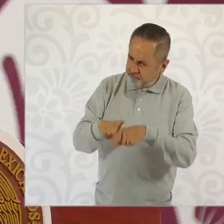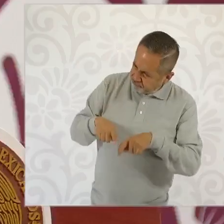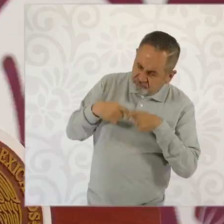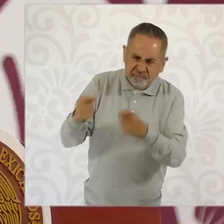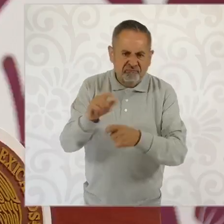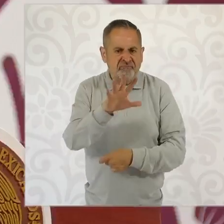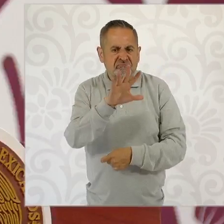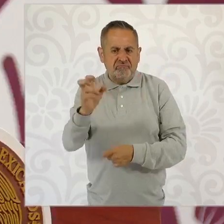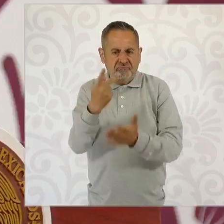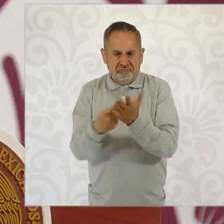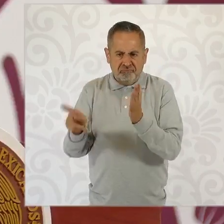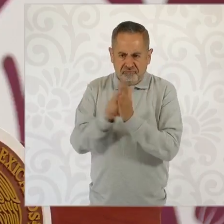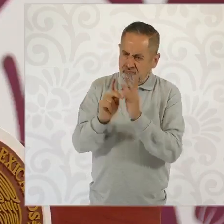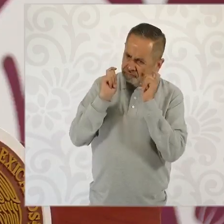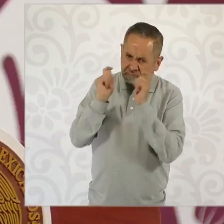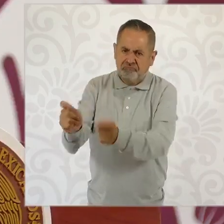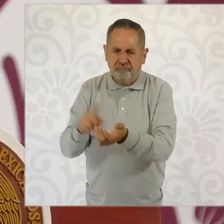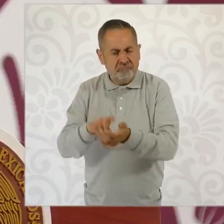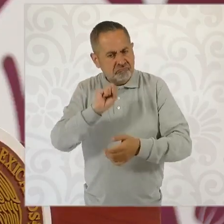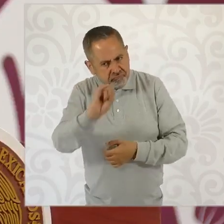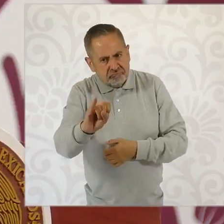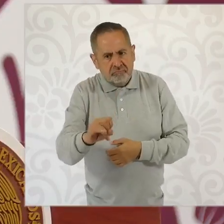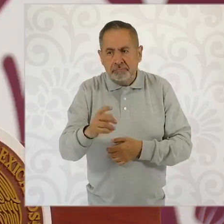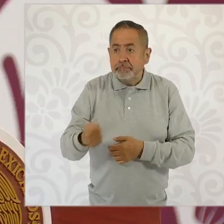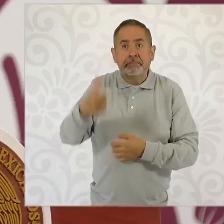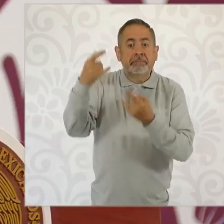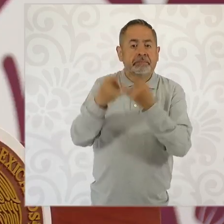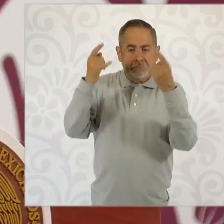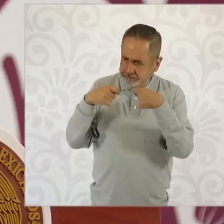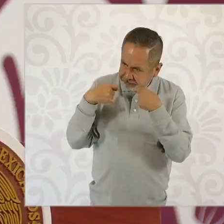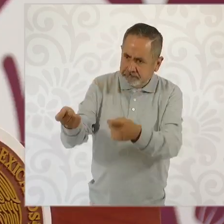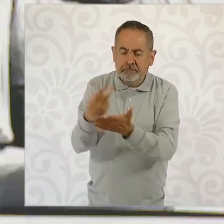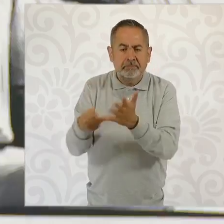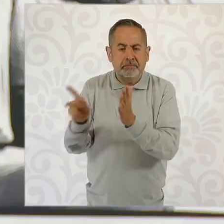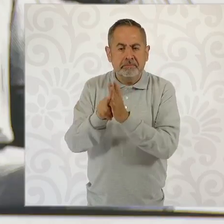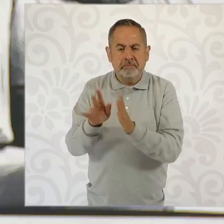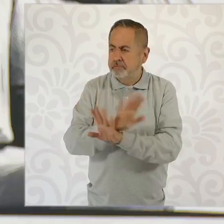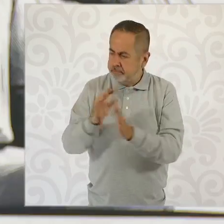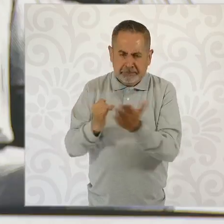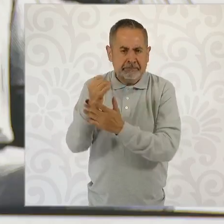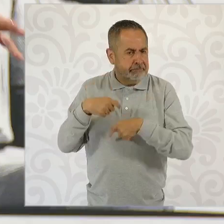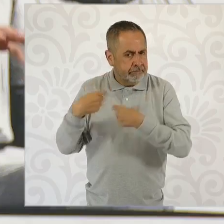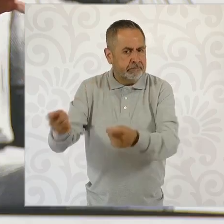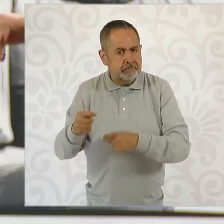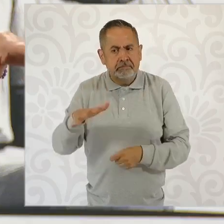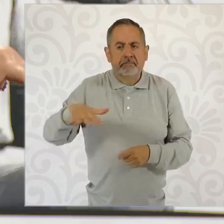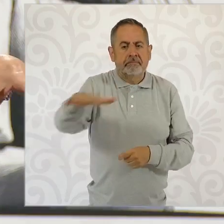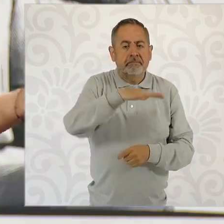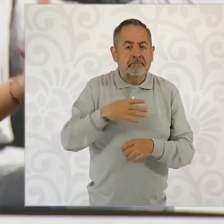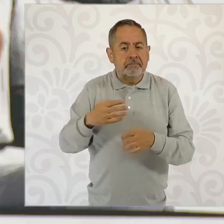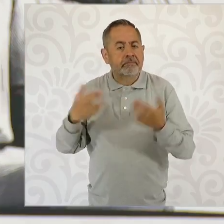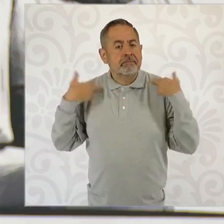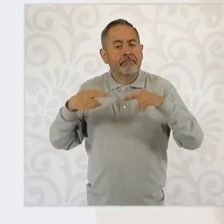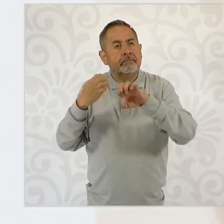Sur, para que los maestros por primera vez puedan tener un esquema de basificación de los maestros